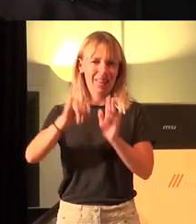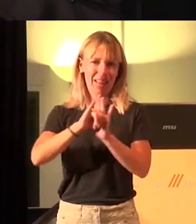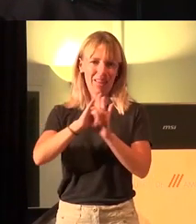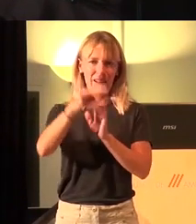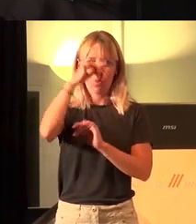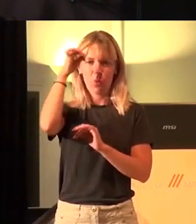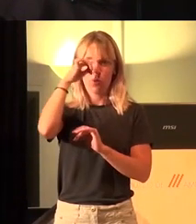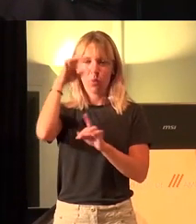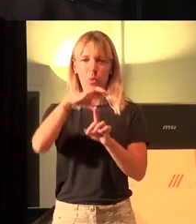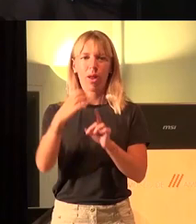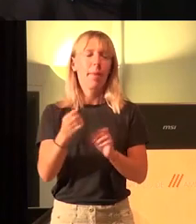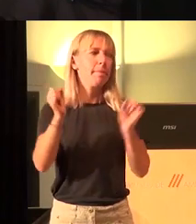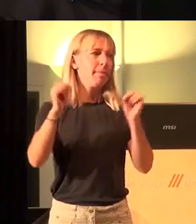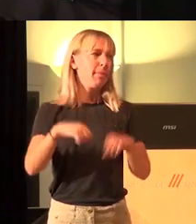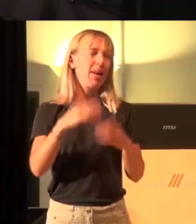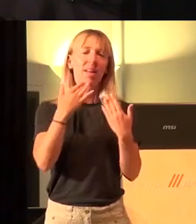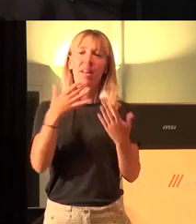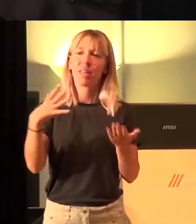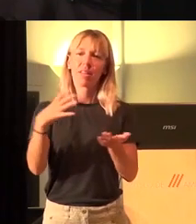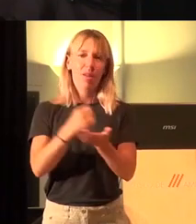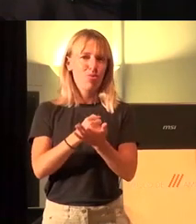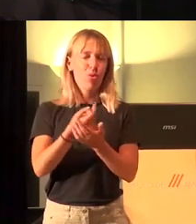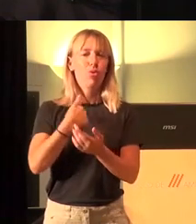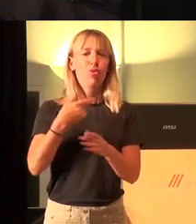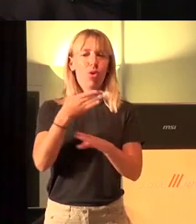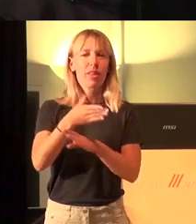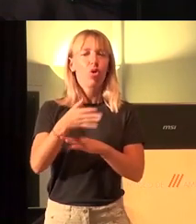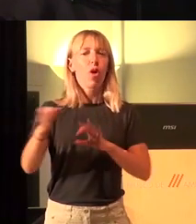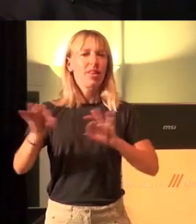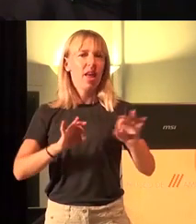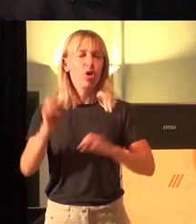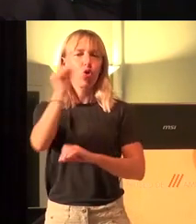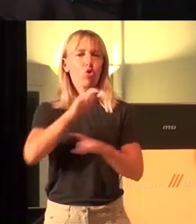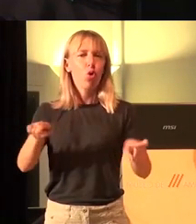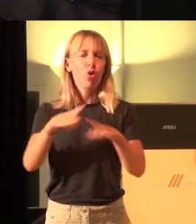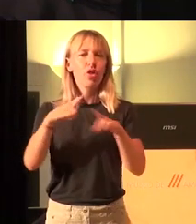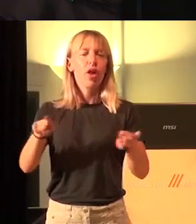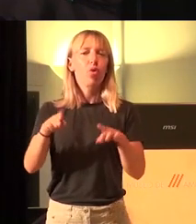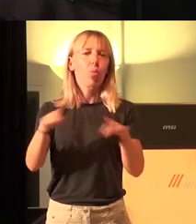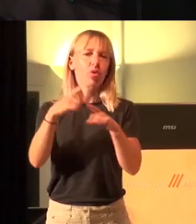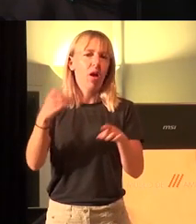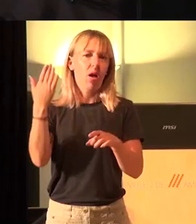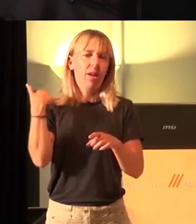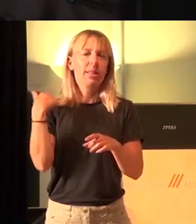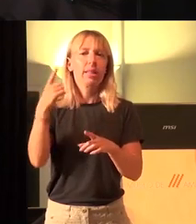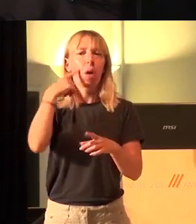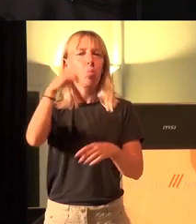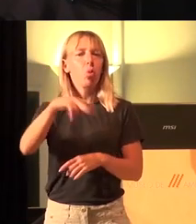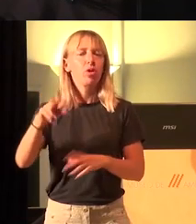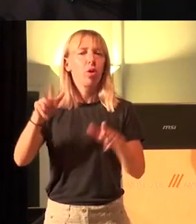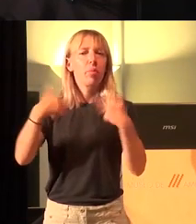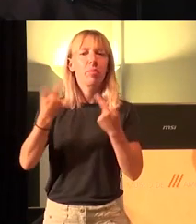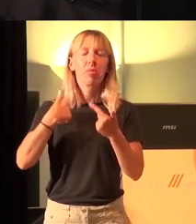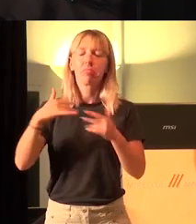Cultura. Vale, muchas gracias a todos. Yo he asistido a teatros, conciertos de música clásica y museos. Me permite